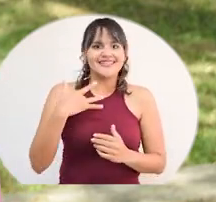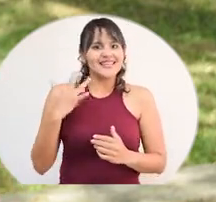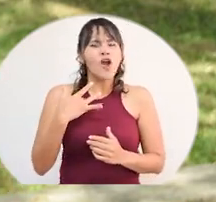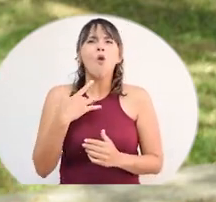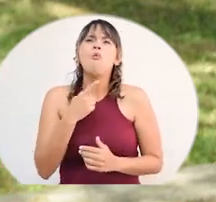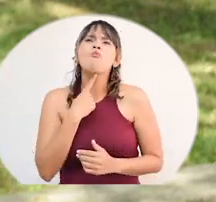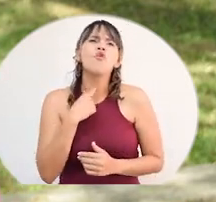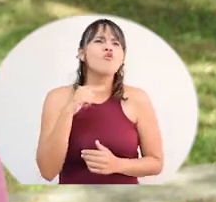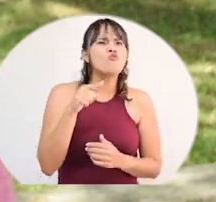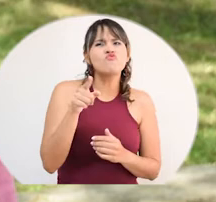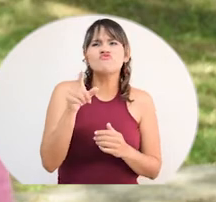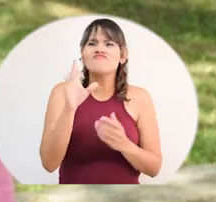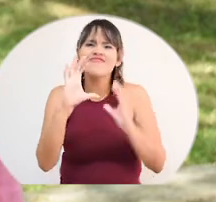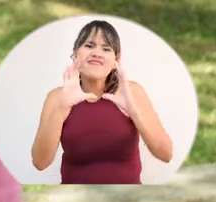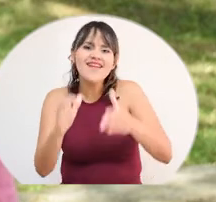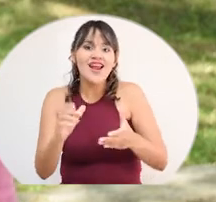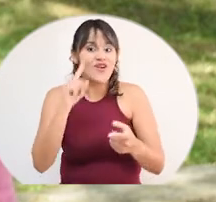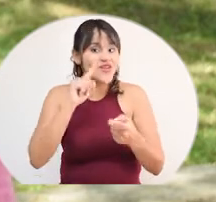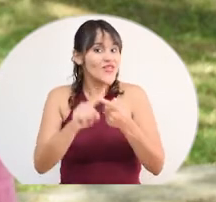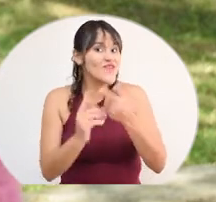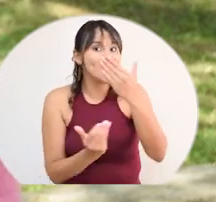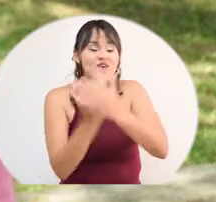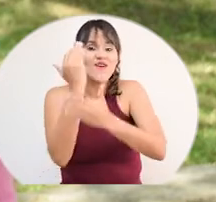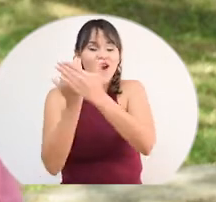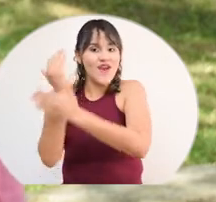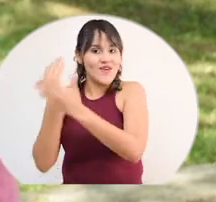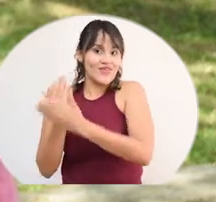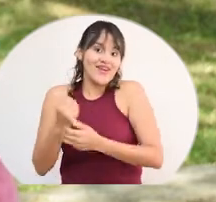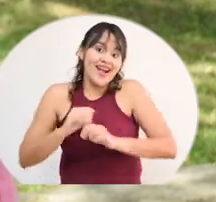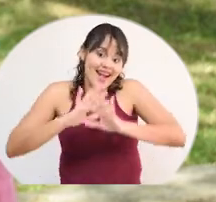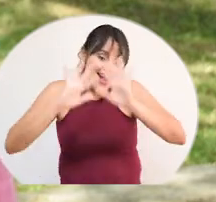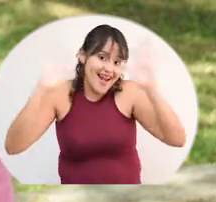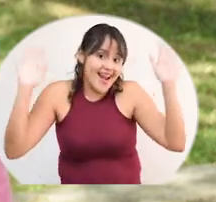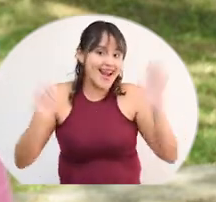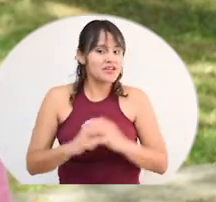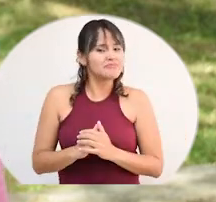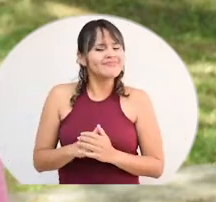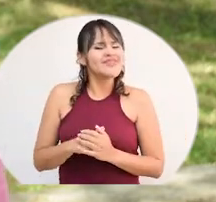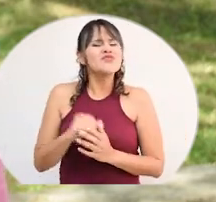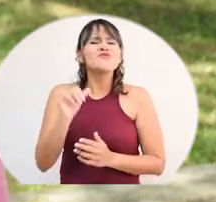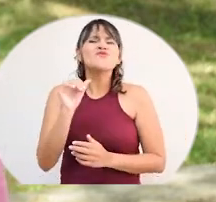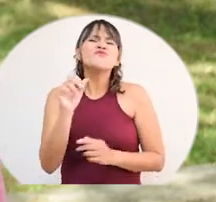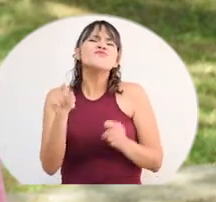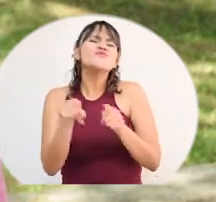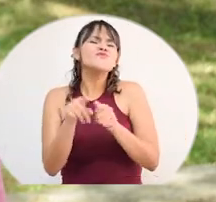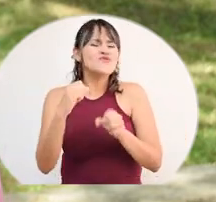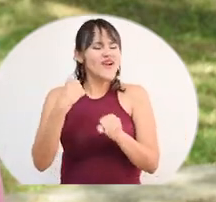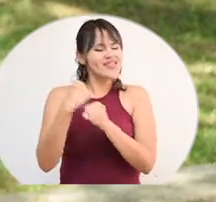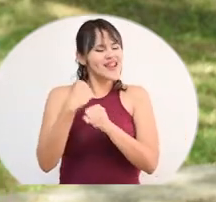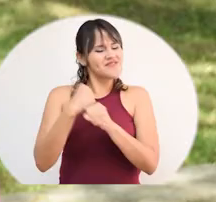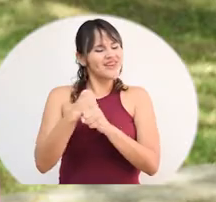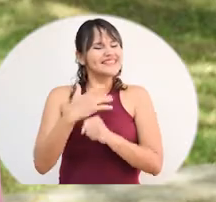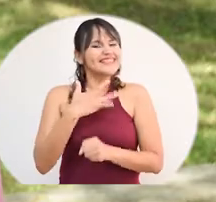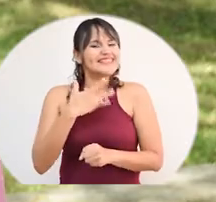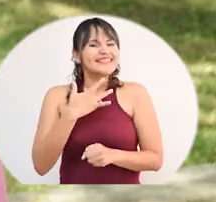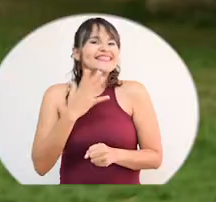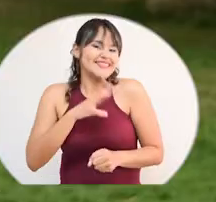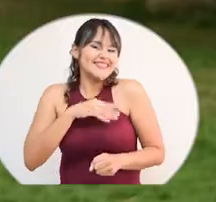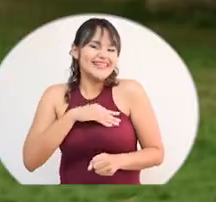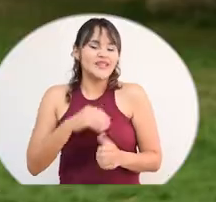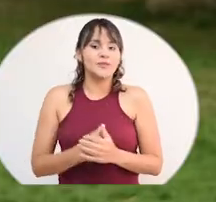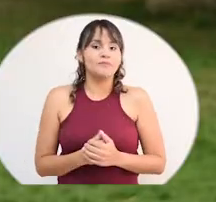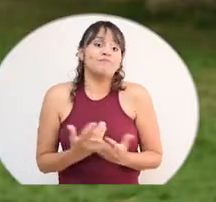innovar crear probar nuevas cosas y hacer un su trabajo cada día con ganas